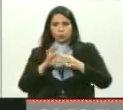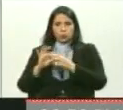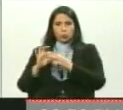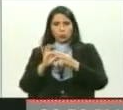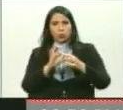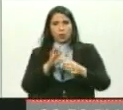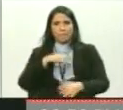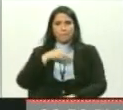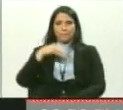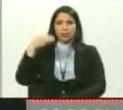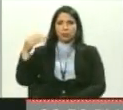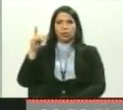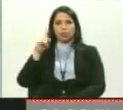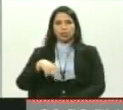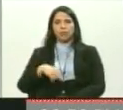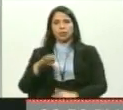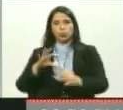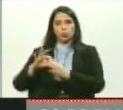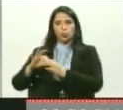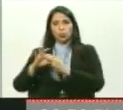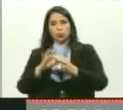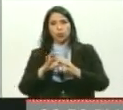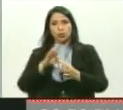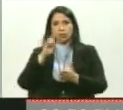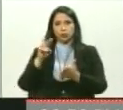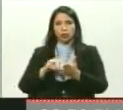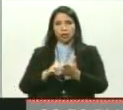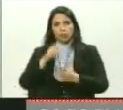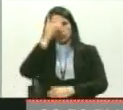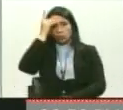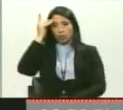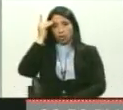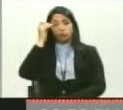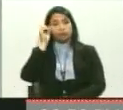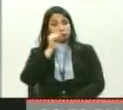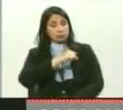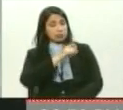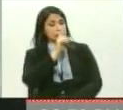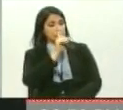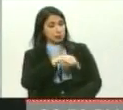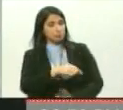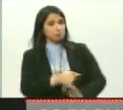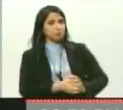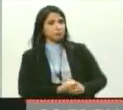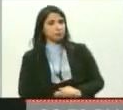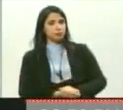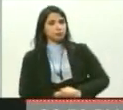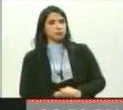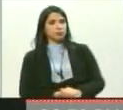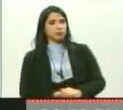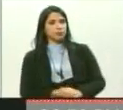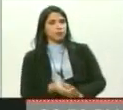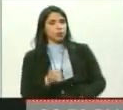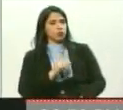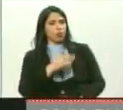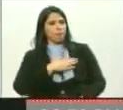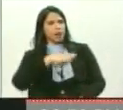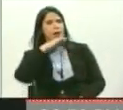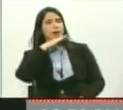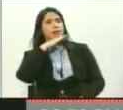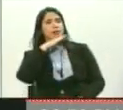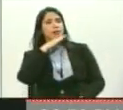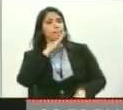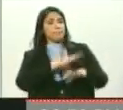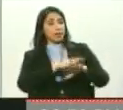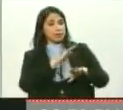espiritual y la unión nacional, Diosdado. Sí, presidente, que además, si no nos basta lo que